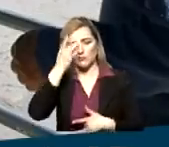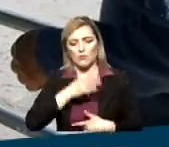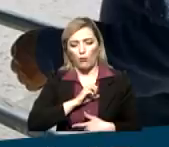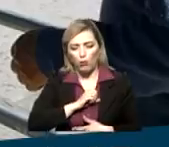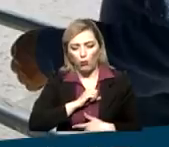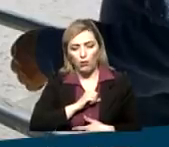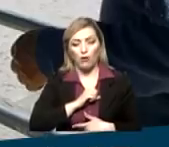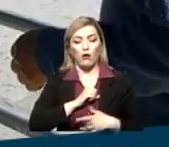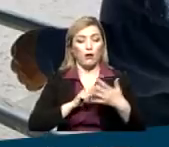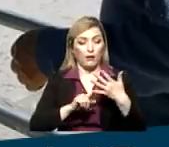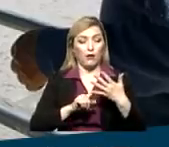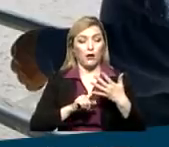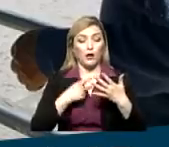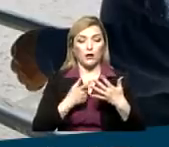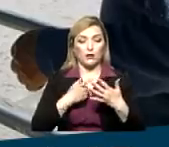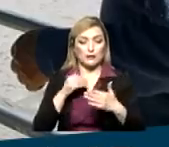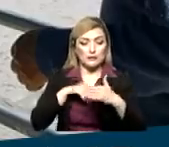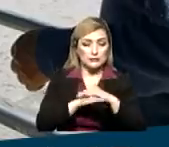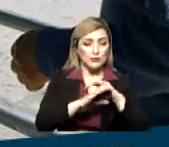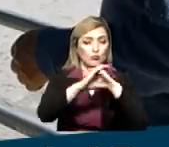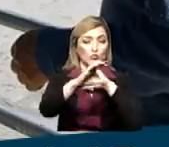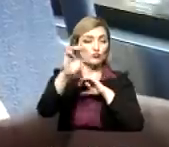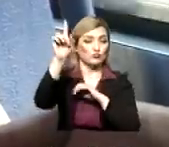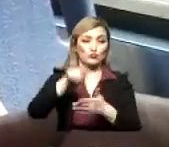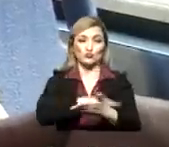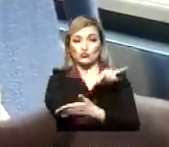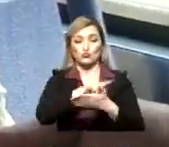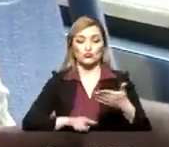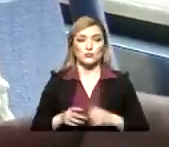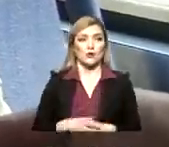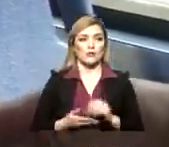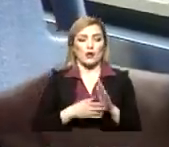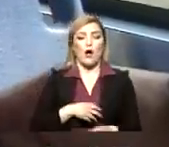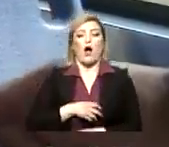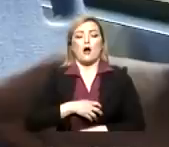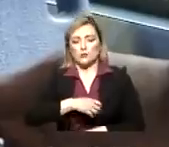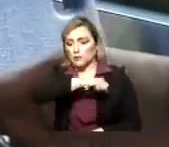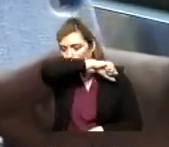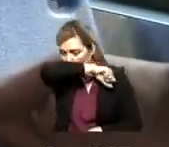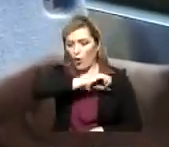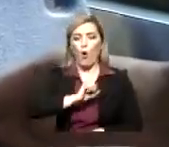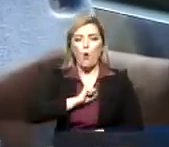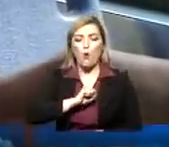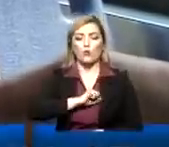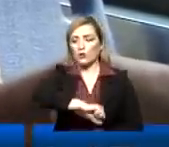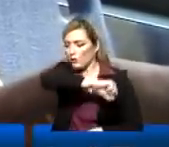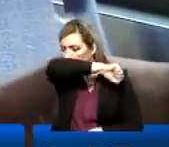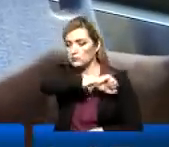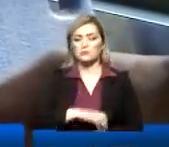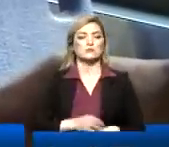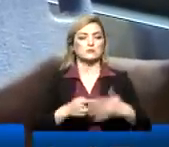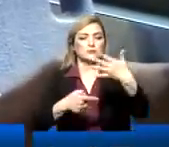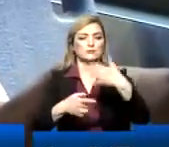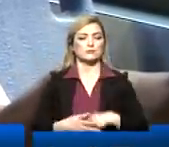y taparse la boca y la nariz en caso de estornudar. Hay muchas unidades, por eso también es lo que a veces